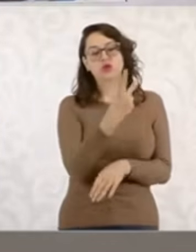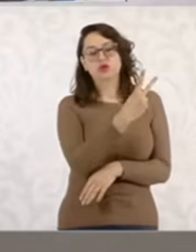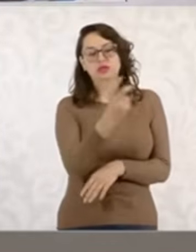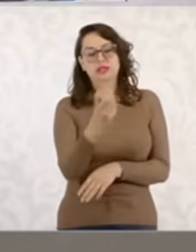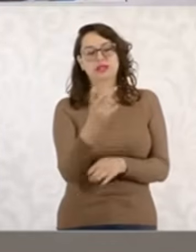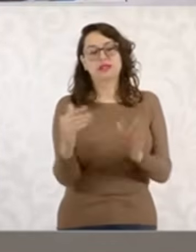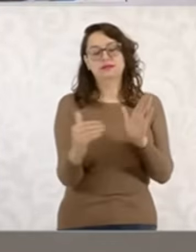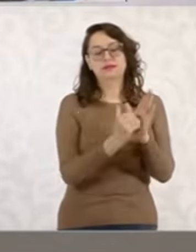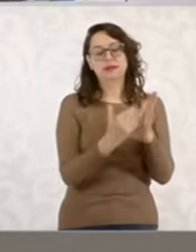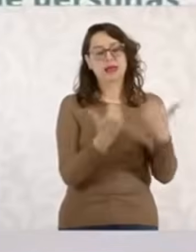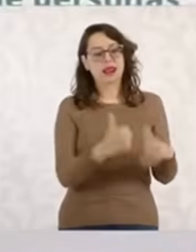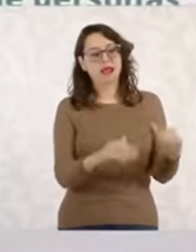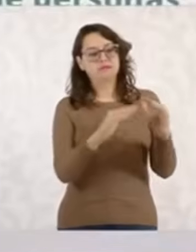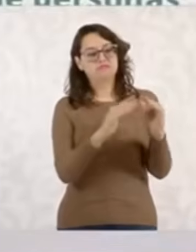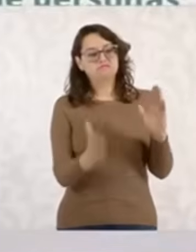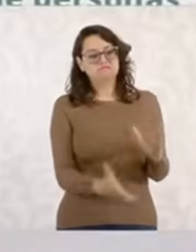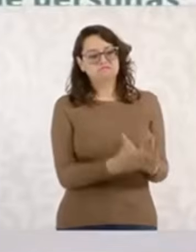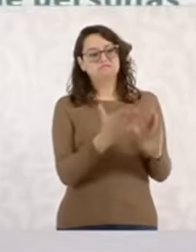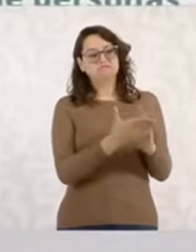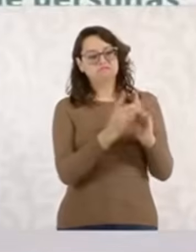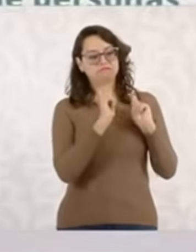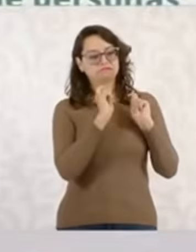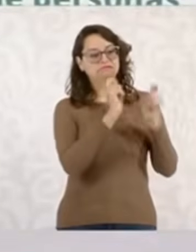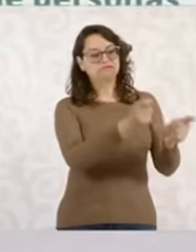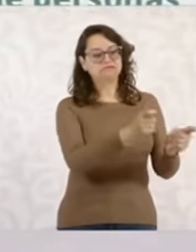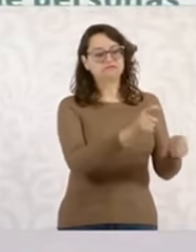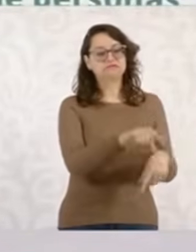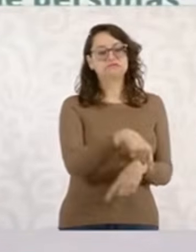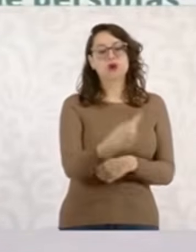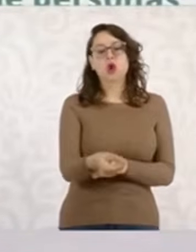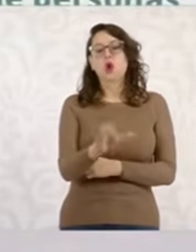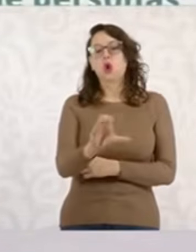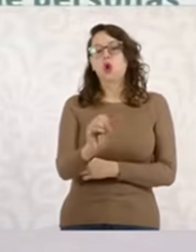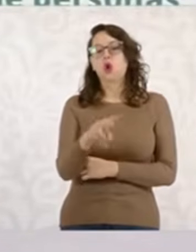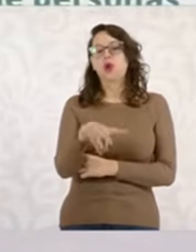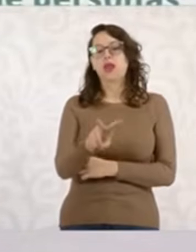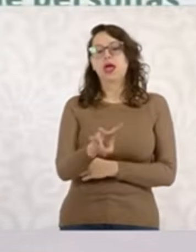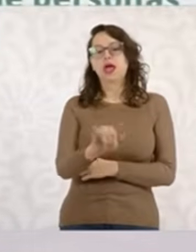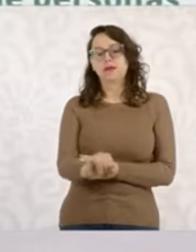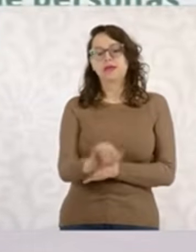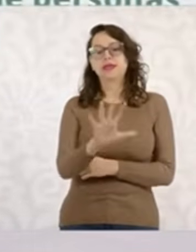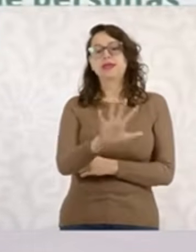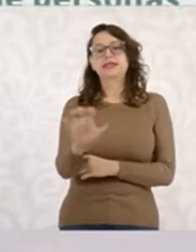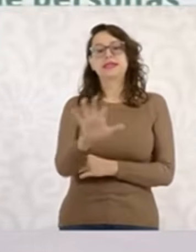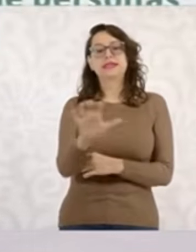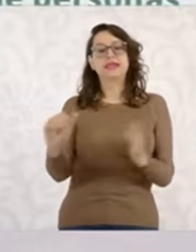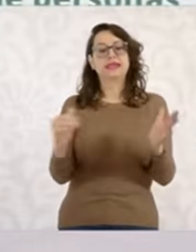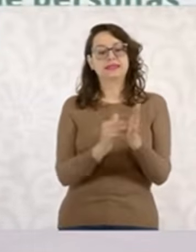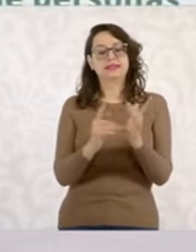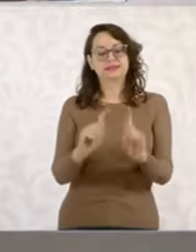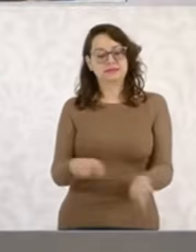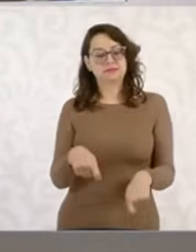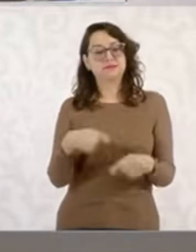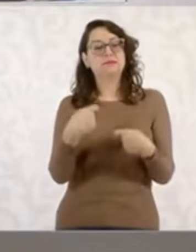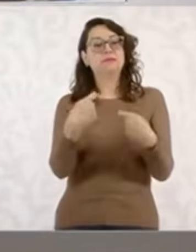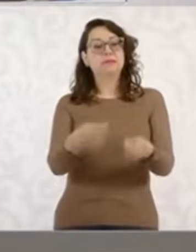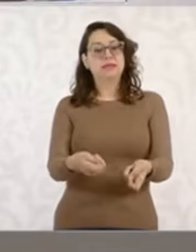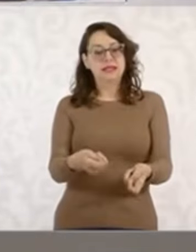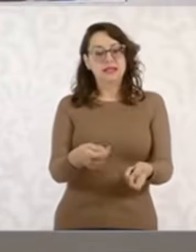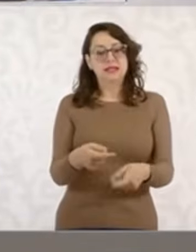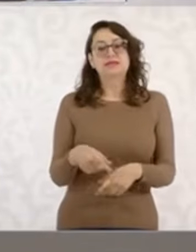toda esta capacidad, 500.000 a través de la Comisión Nacional de Vivienda y ya se